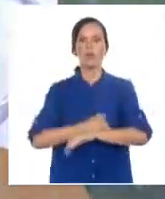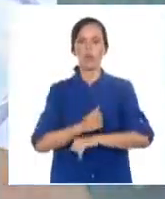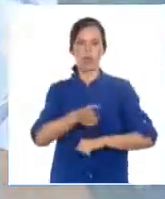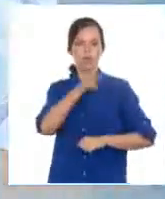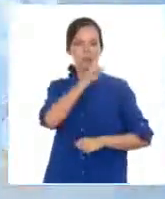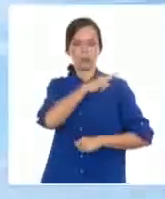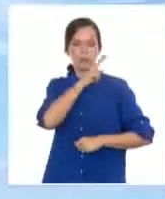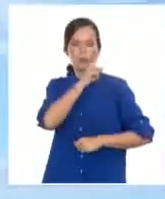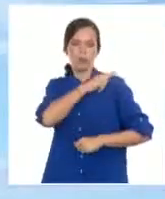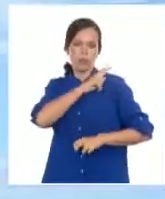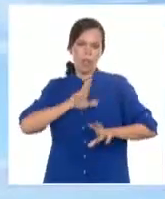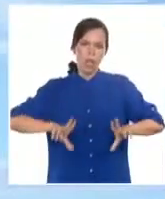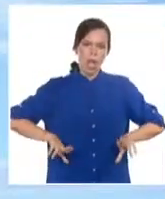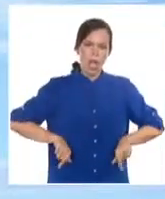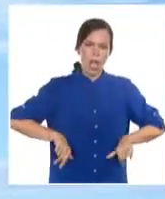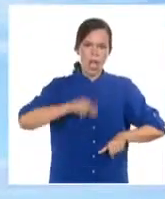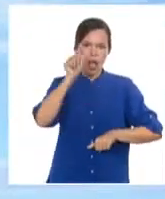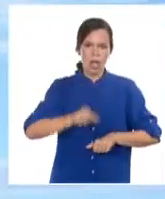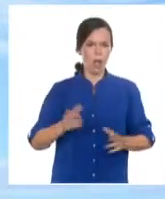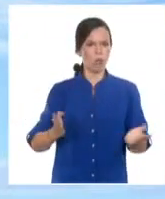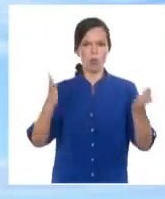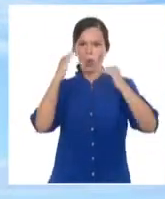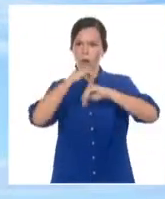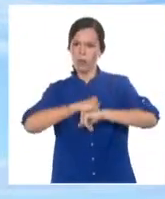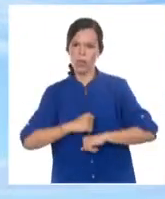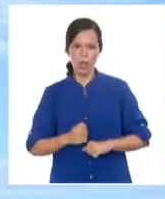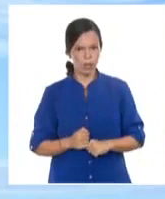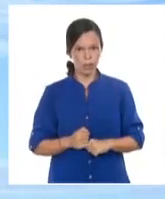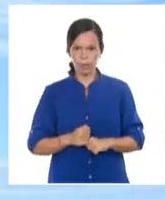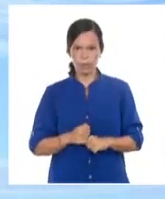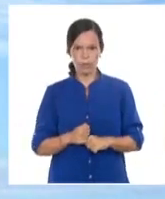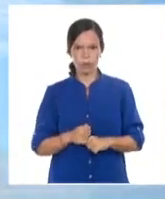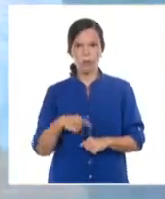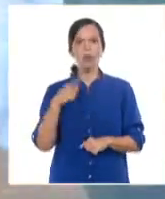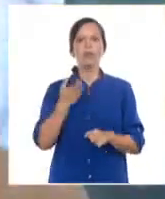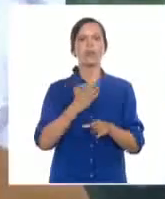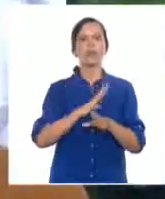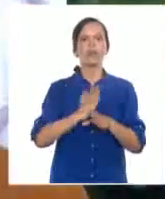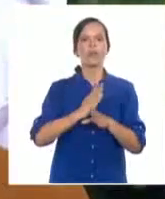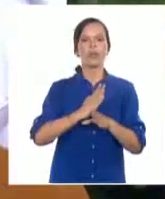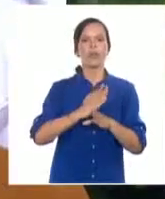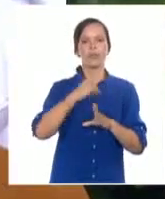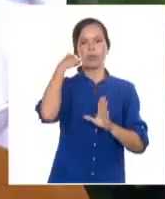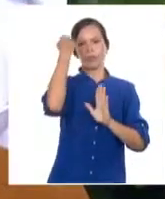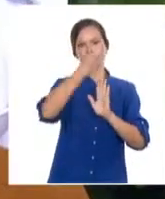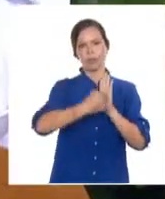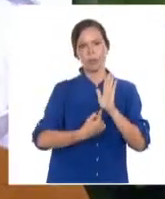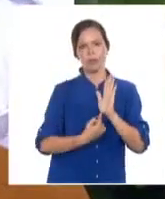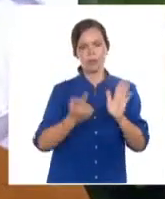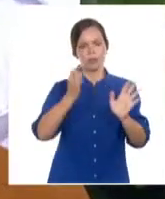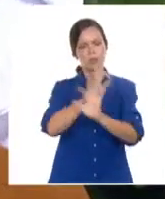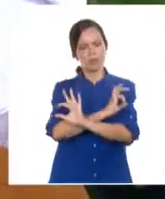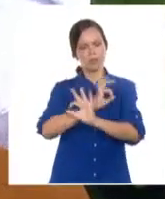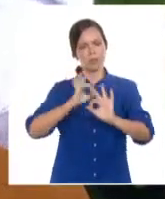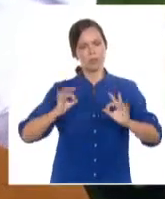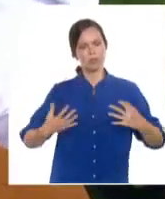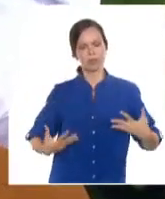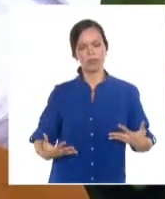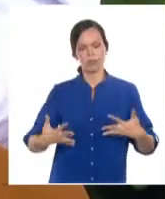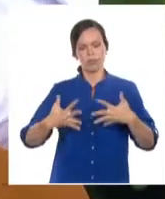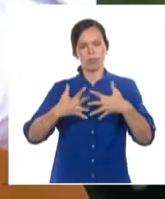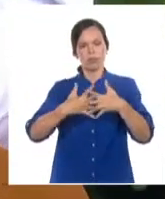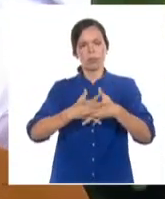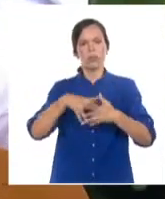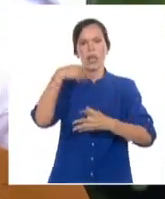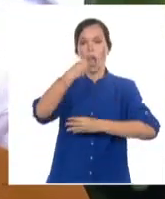fundir todos como compañeros de lucha símbolo del carácter verdaderamente radical y transformador de aquel día